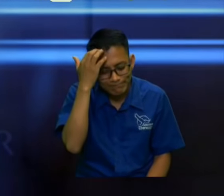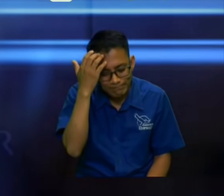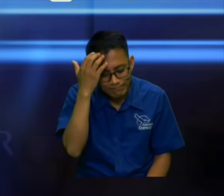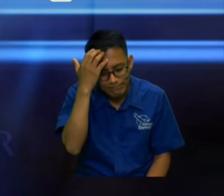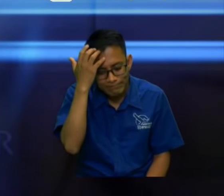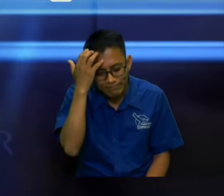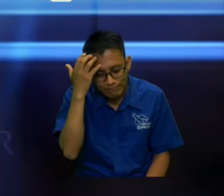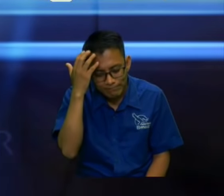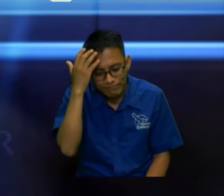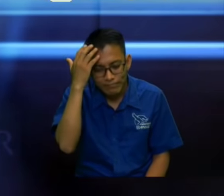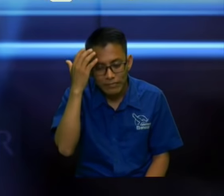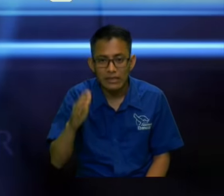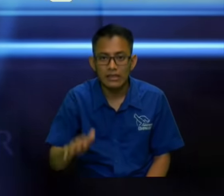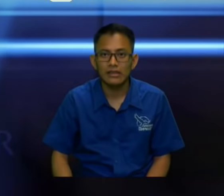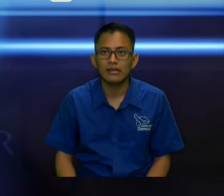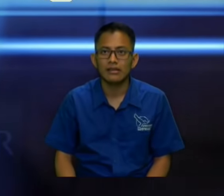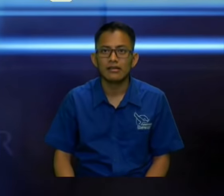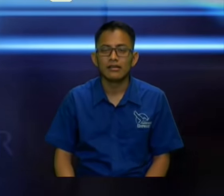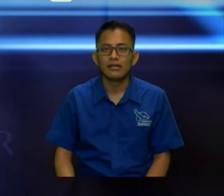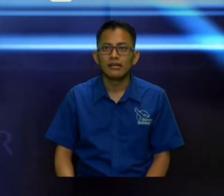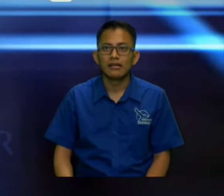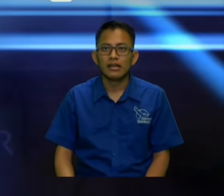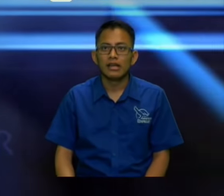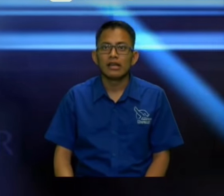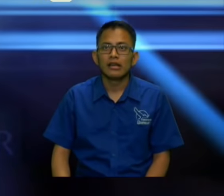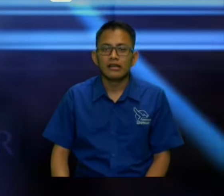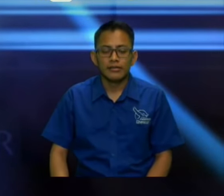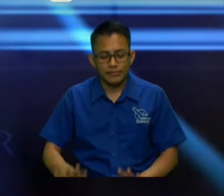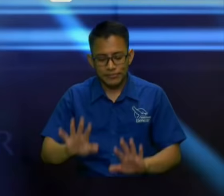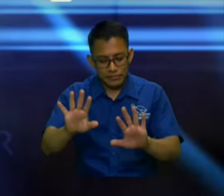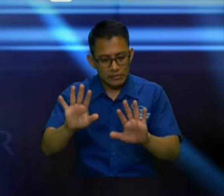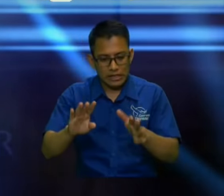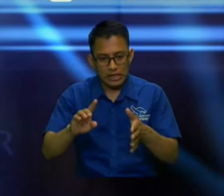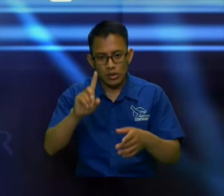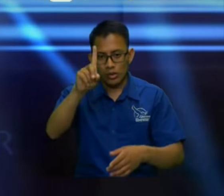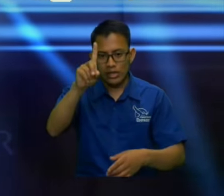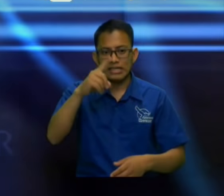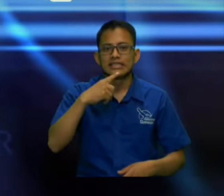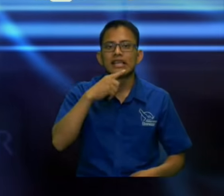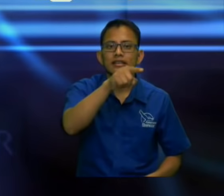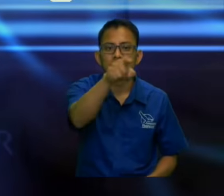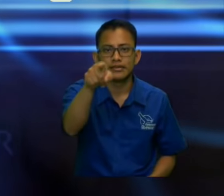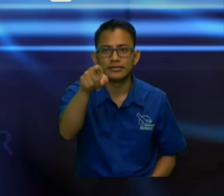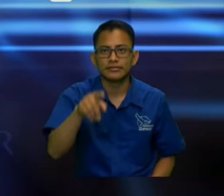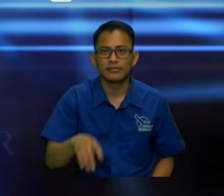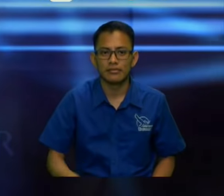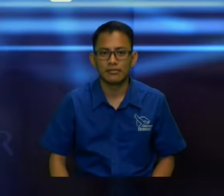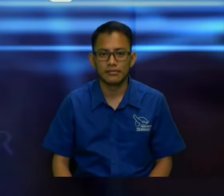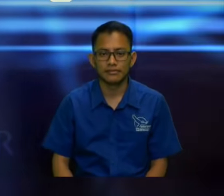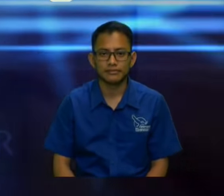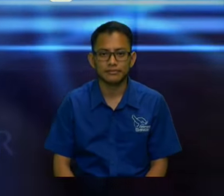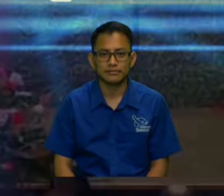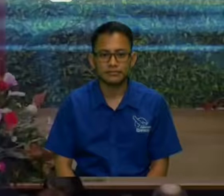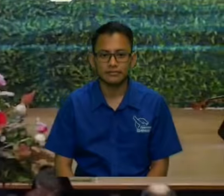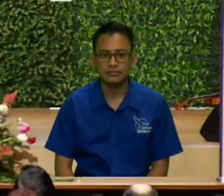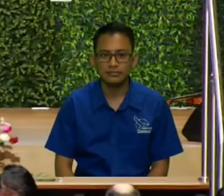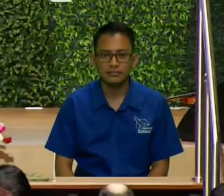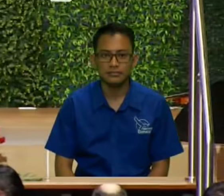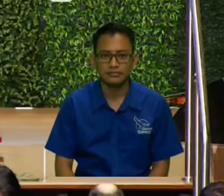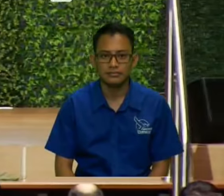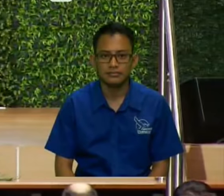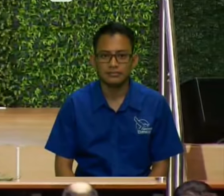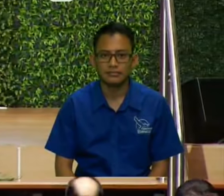mire, con una cosa que hagamos, solo una le voy a decir, para en medio encaminarlo en su estudio.